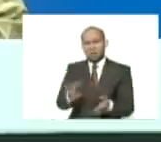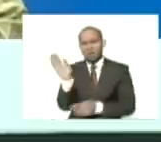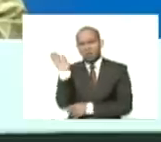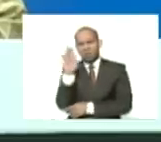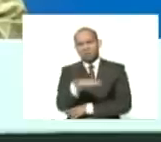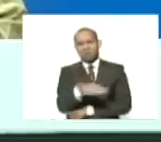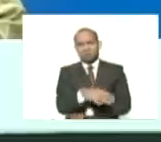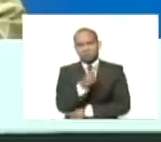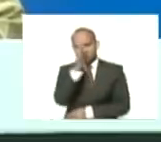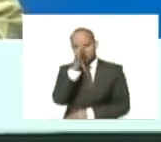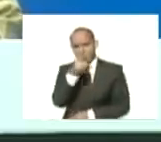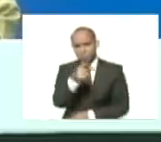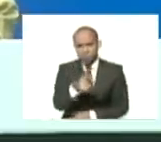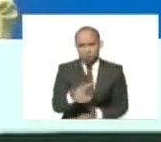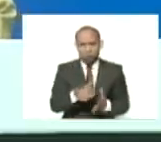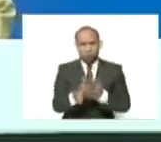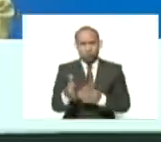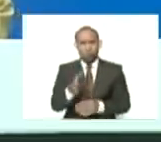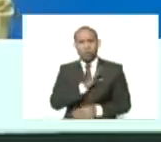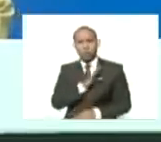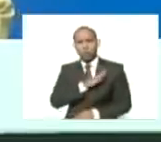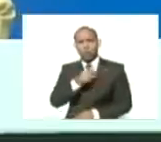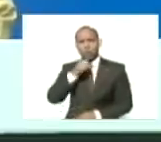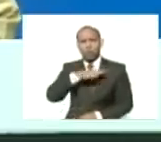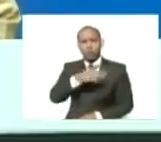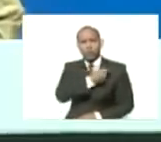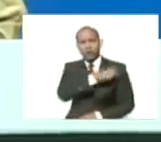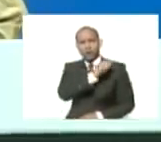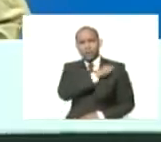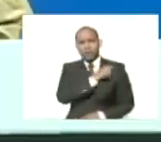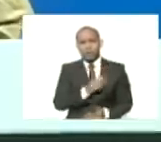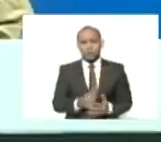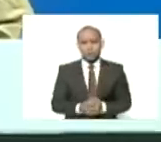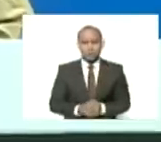toda la carga racista del colonialismo español.